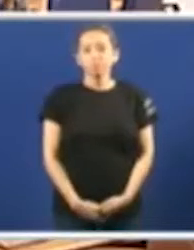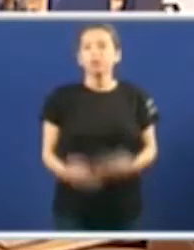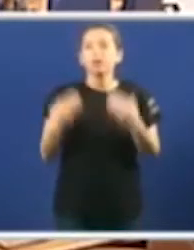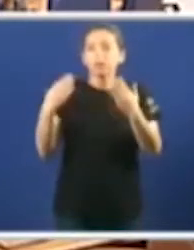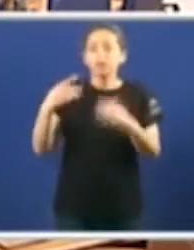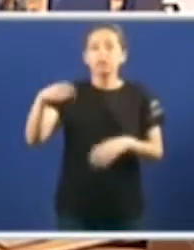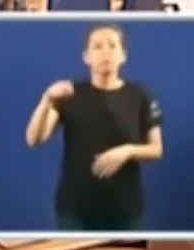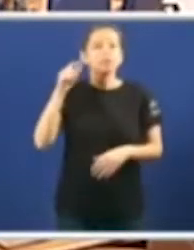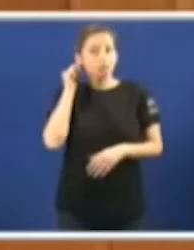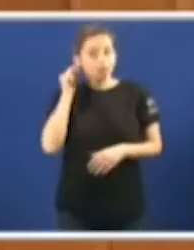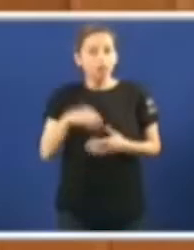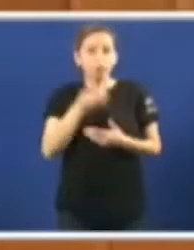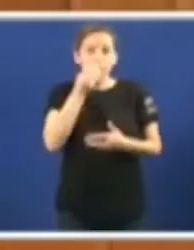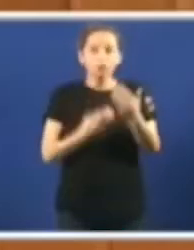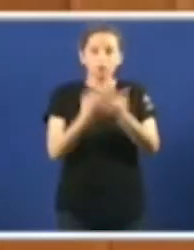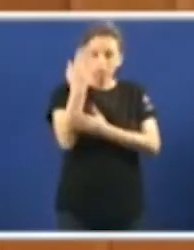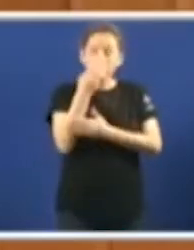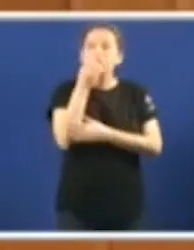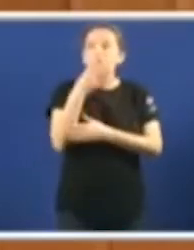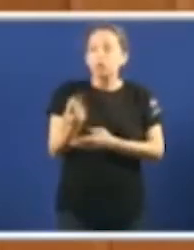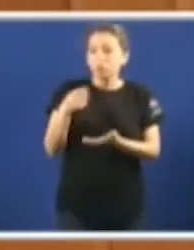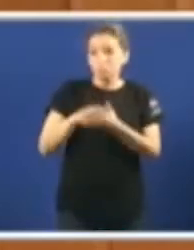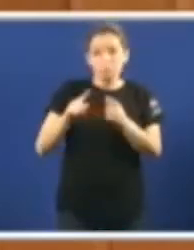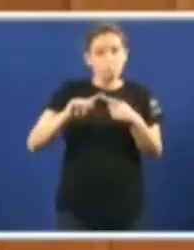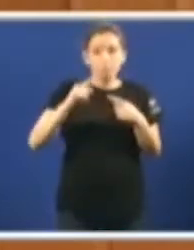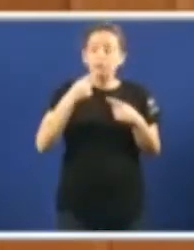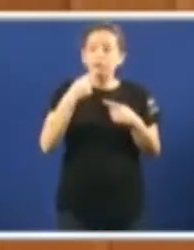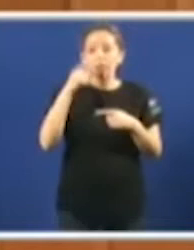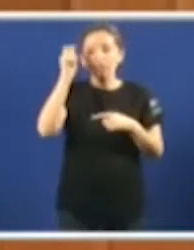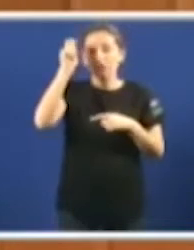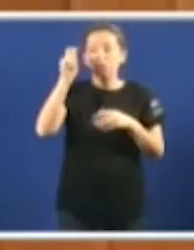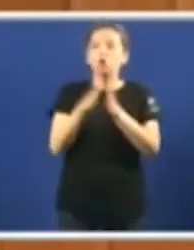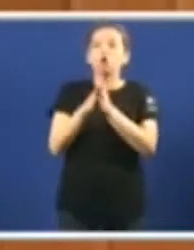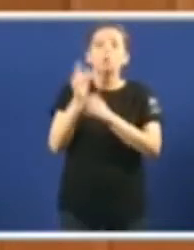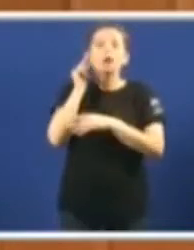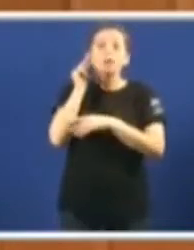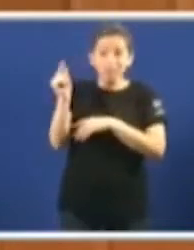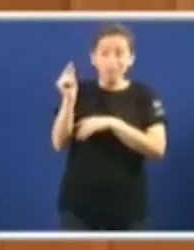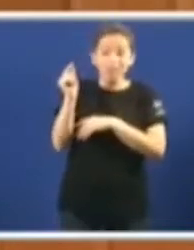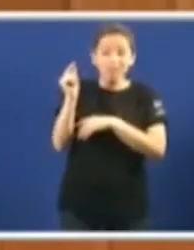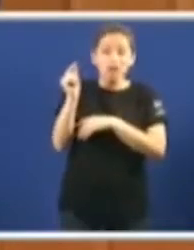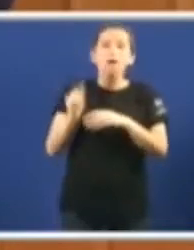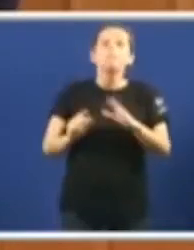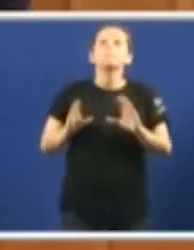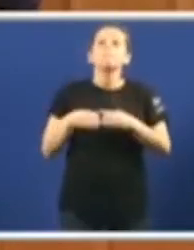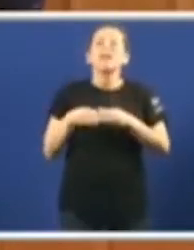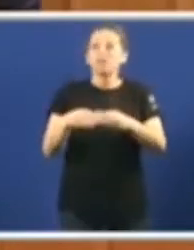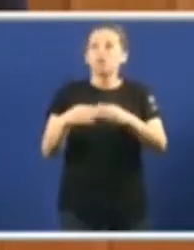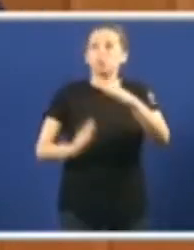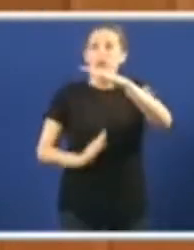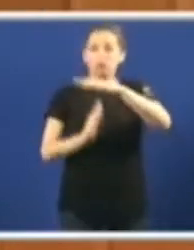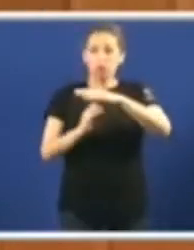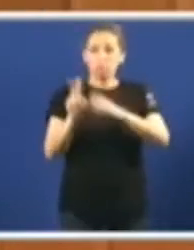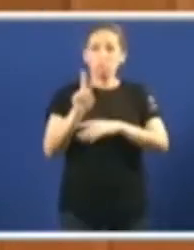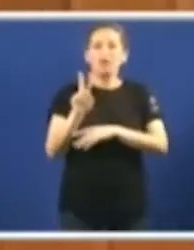Grazas, presidenta. Bo día. Bueno, tamén, en primeiro lugar, queremos saudar as compañeiras da plataforma Stop Velutina que